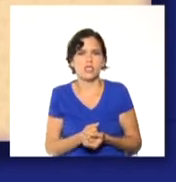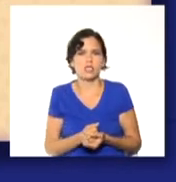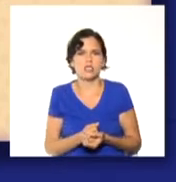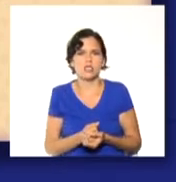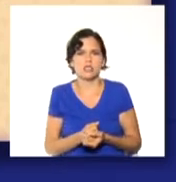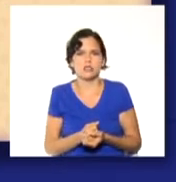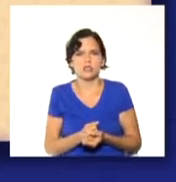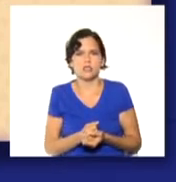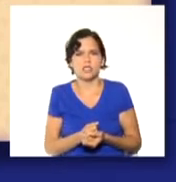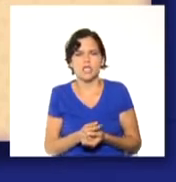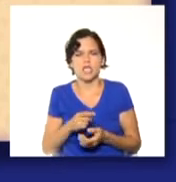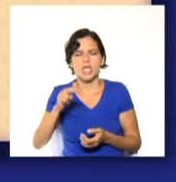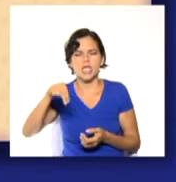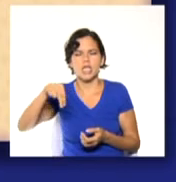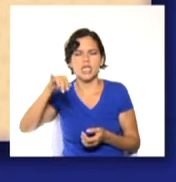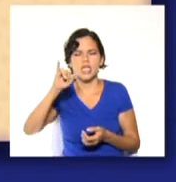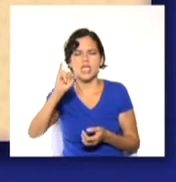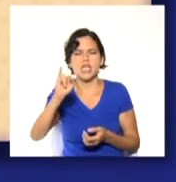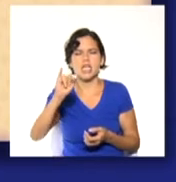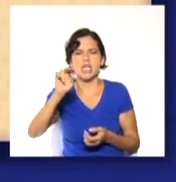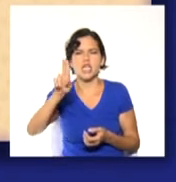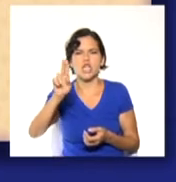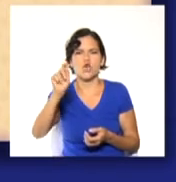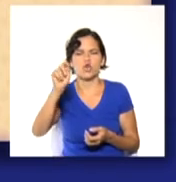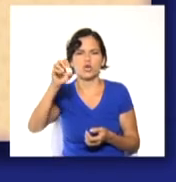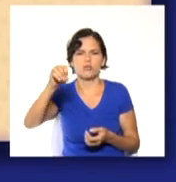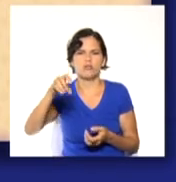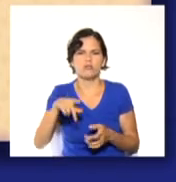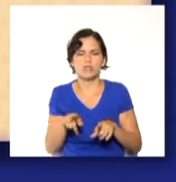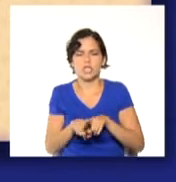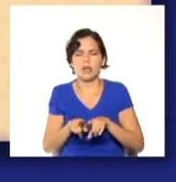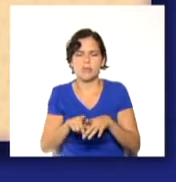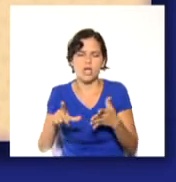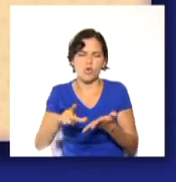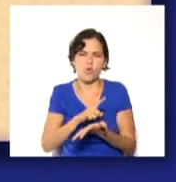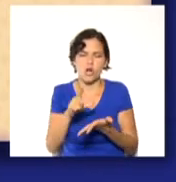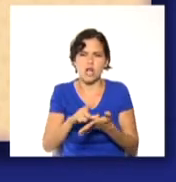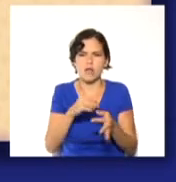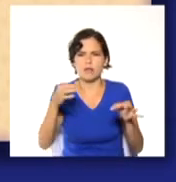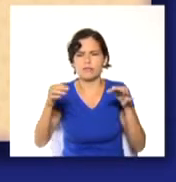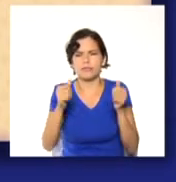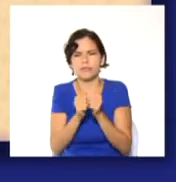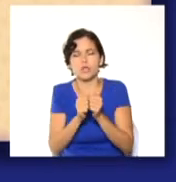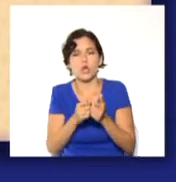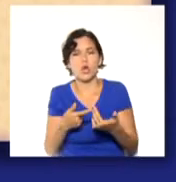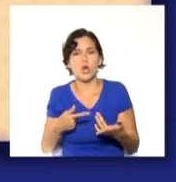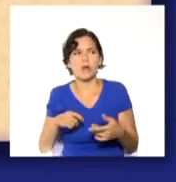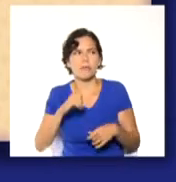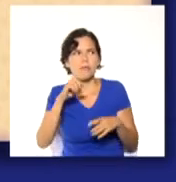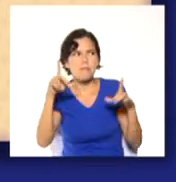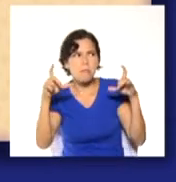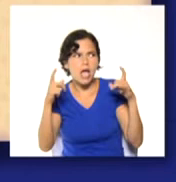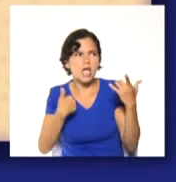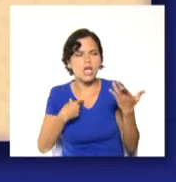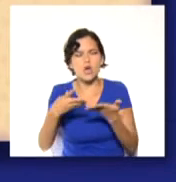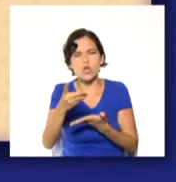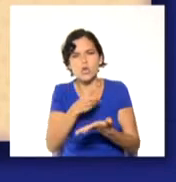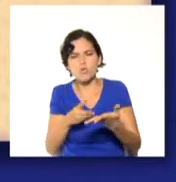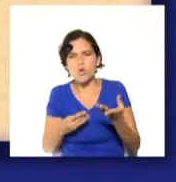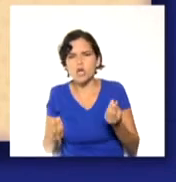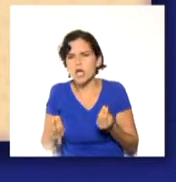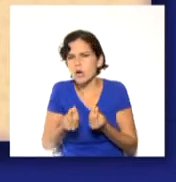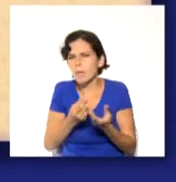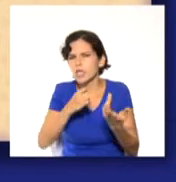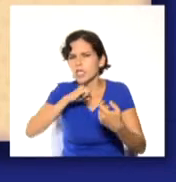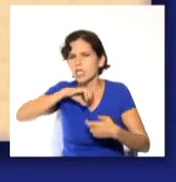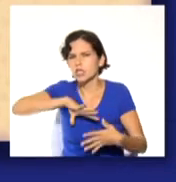Gilbert Newton Lewis. También un libro cartonero con imágenes o dibujos que acompañan el